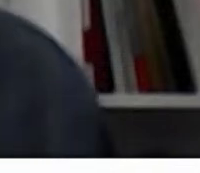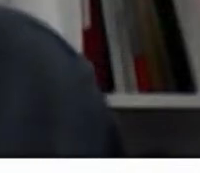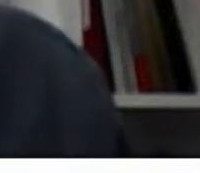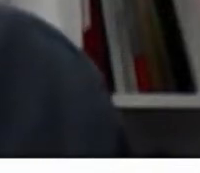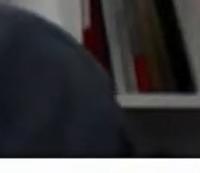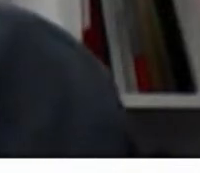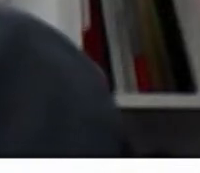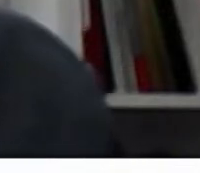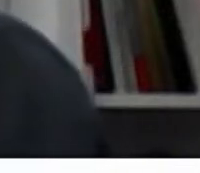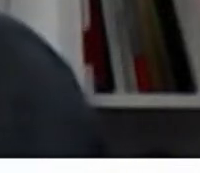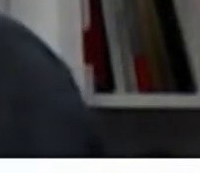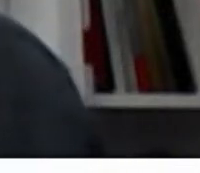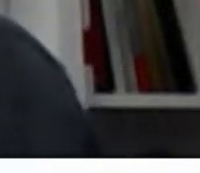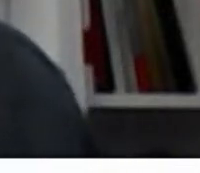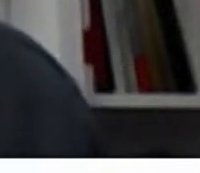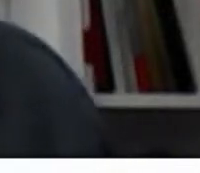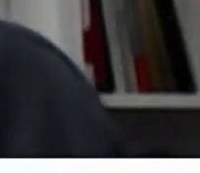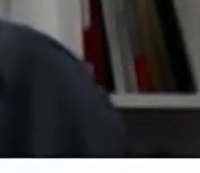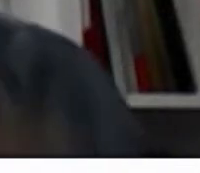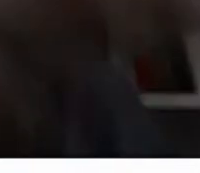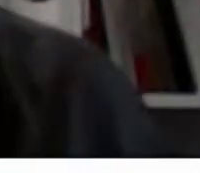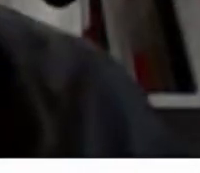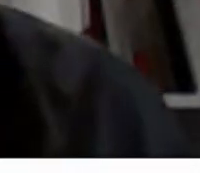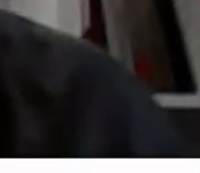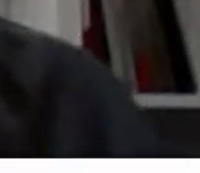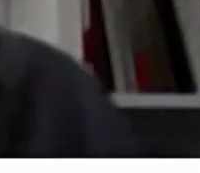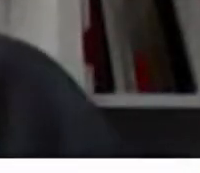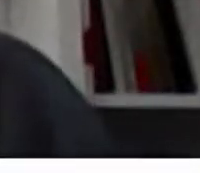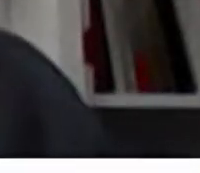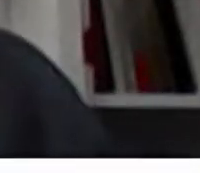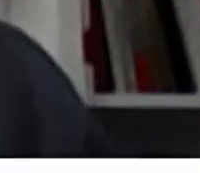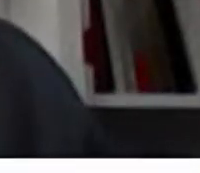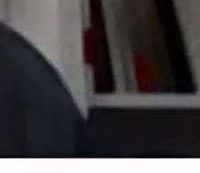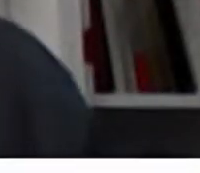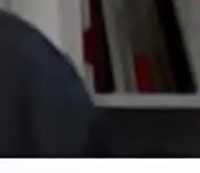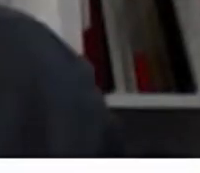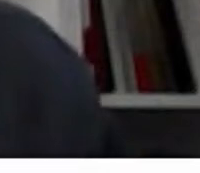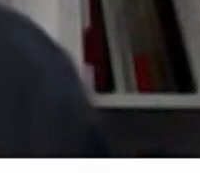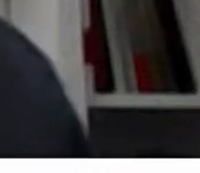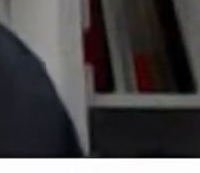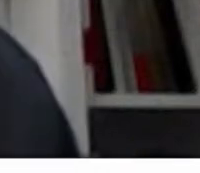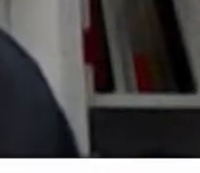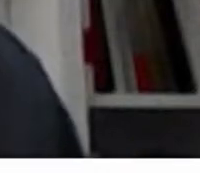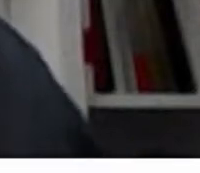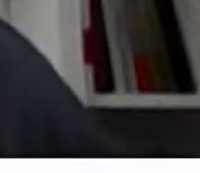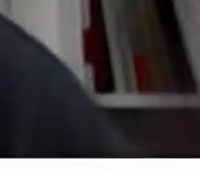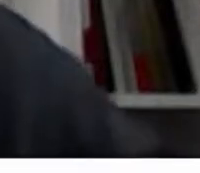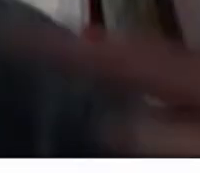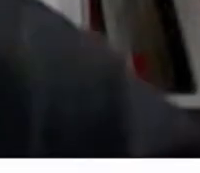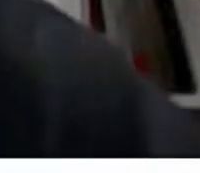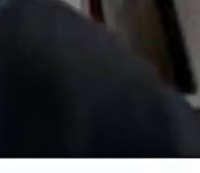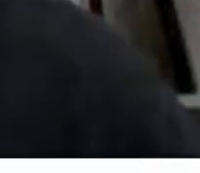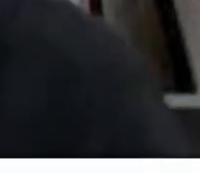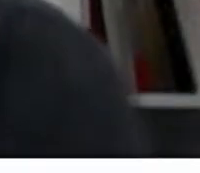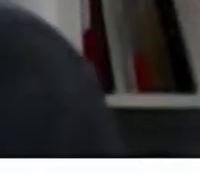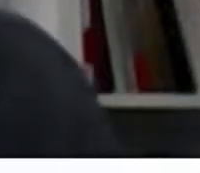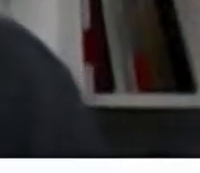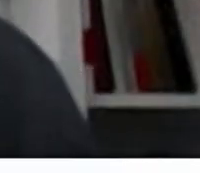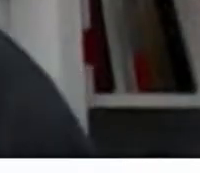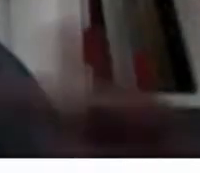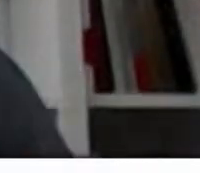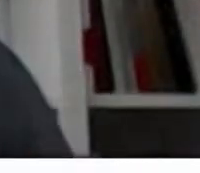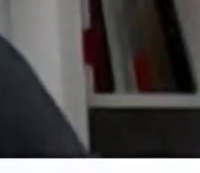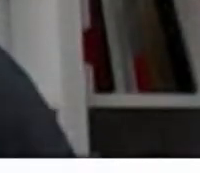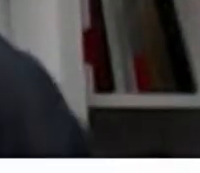empujando es que a ese capital, en vez de invertir en una producción agropecuaria, invierta en la especulación financiera. ¿Qué es lo que incentiva este